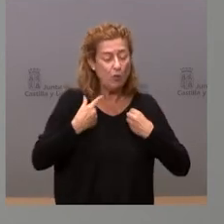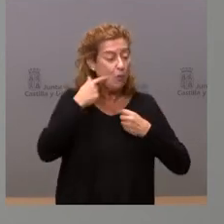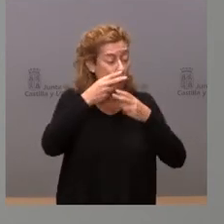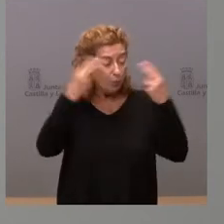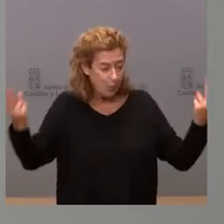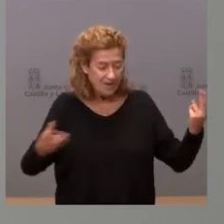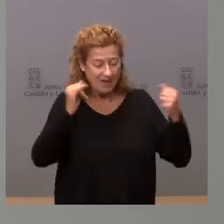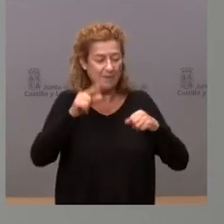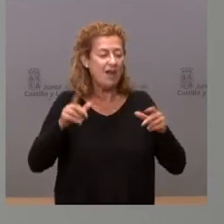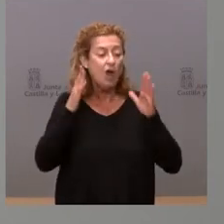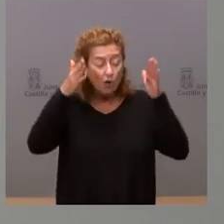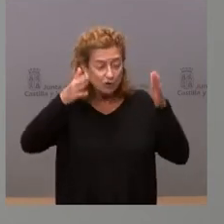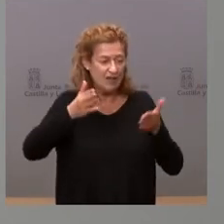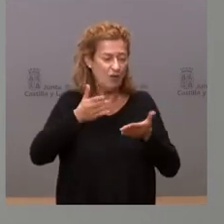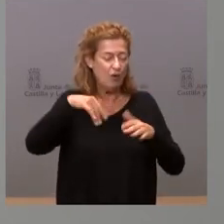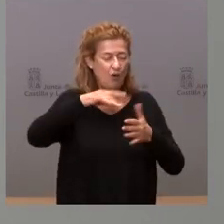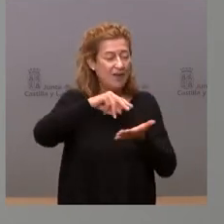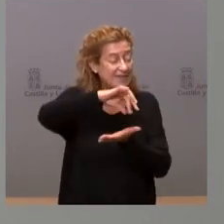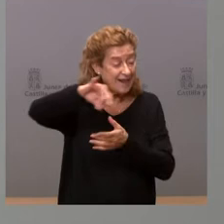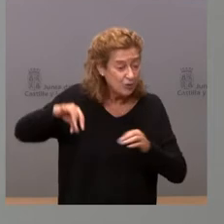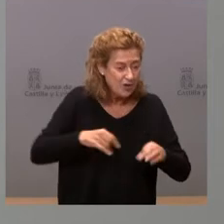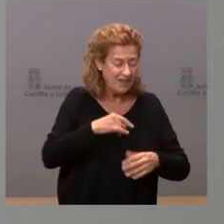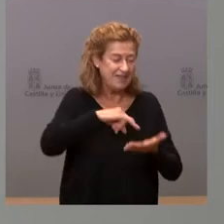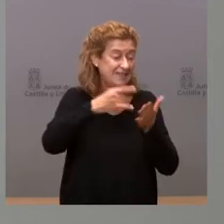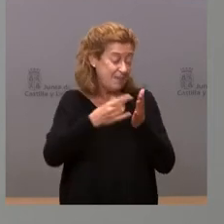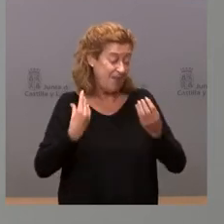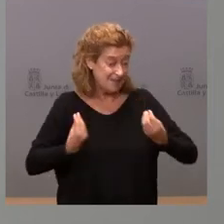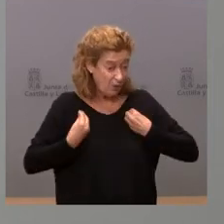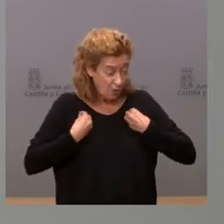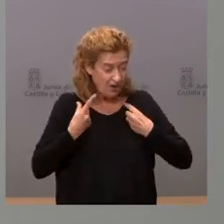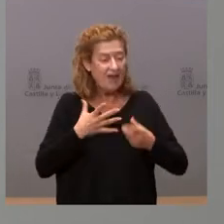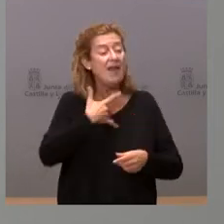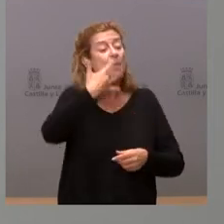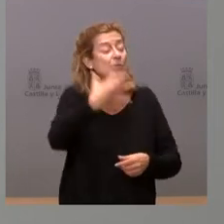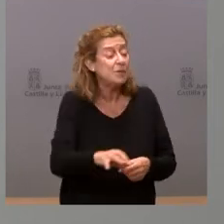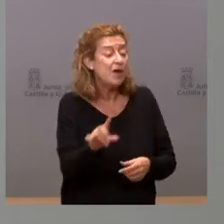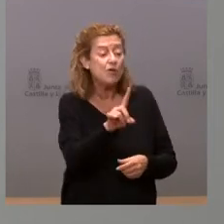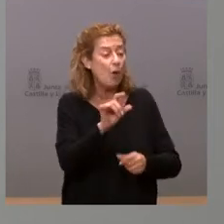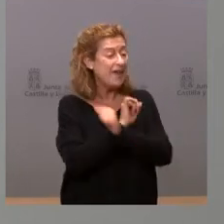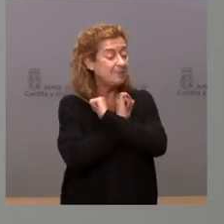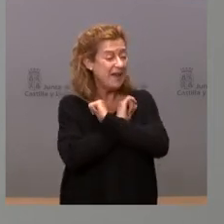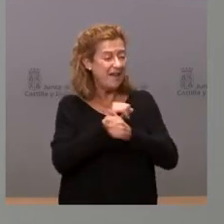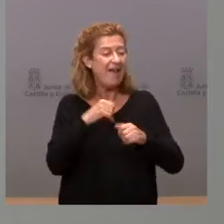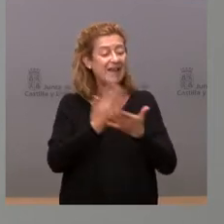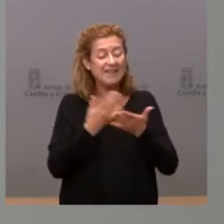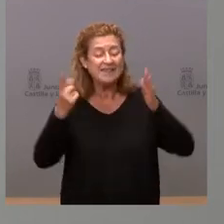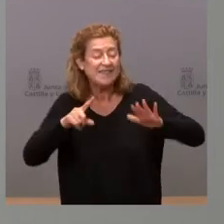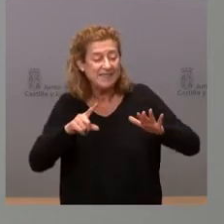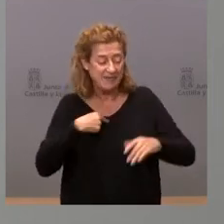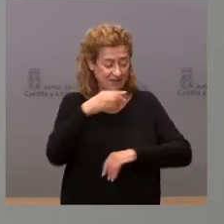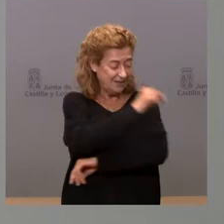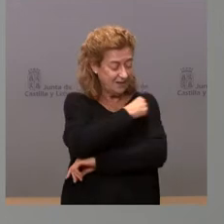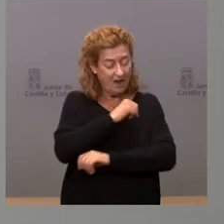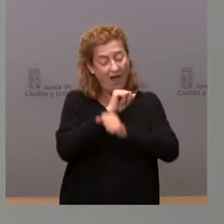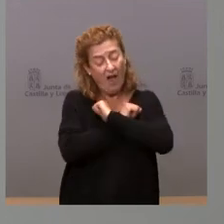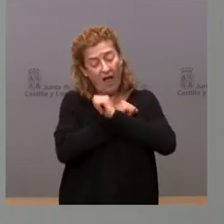interterritorial del sistema nacional de salud la posibilidad de no esperar a los 6 es como hasta ahora para la colocación de una cuarta